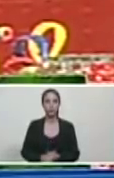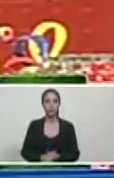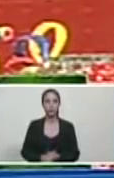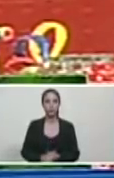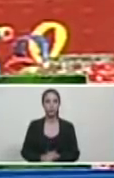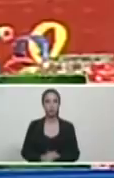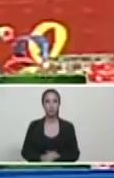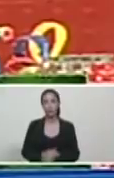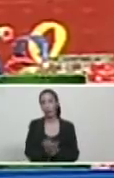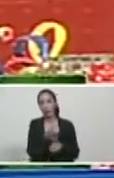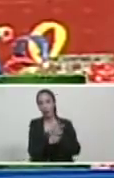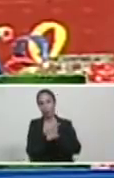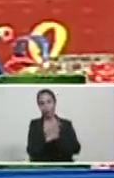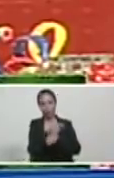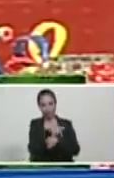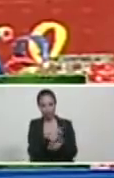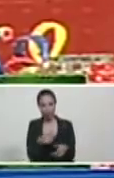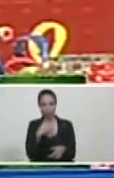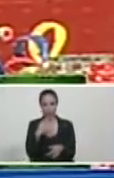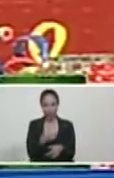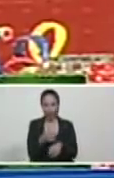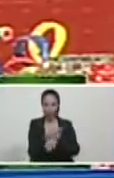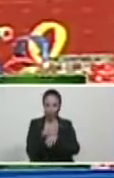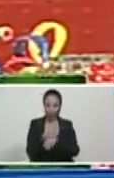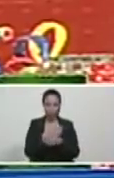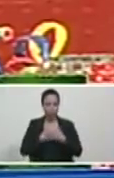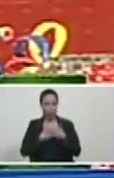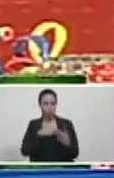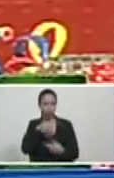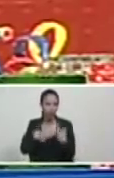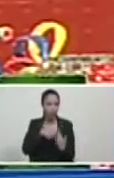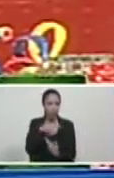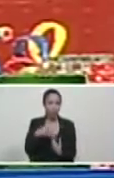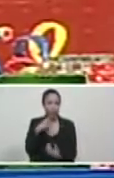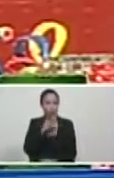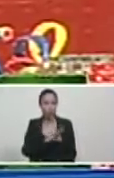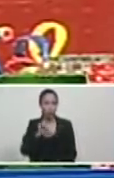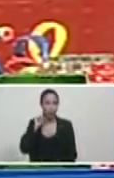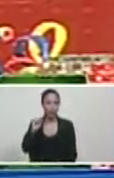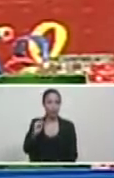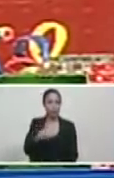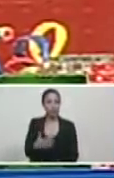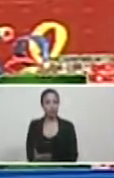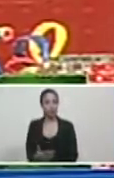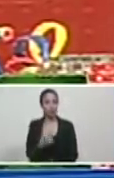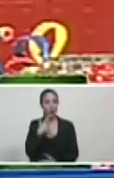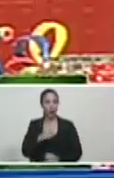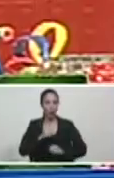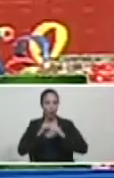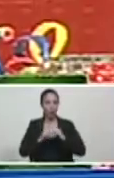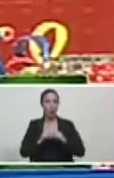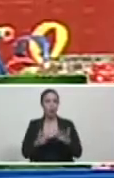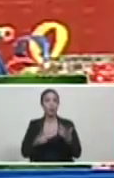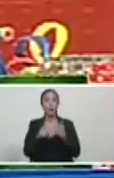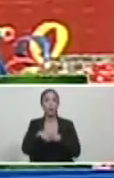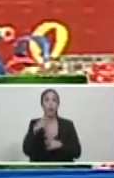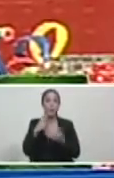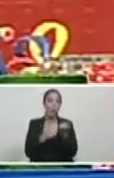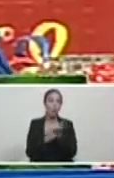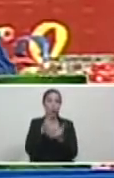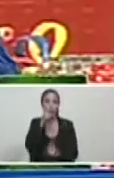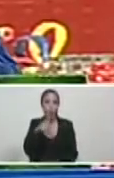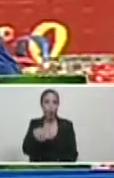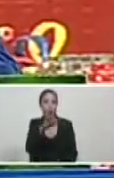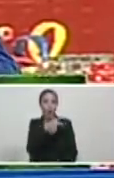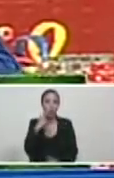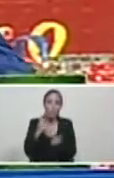Un gobierno bolivariano, un gobierno revolucionario, un gobierno socialista, tiene que ser un gobierno eminentemente popular, donde